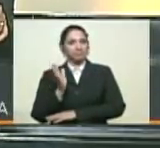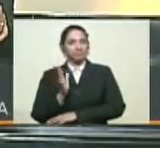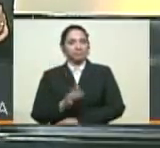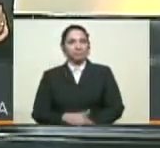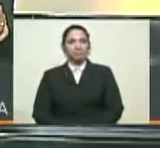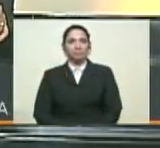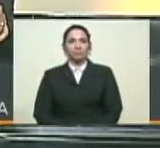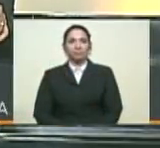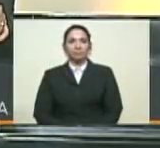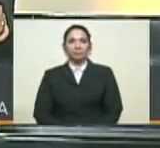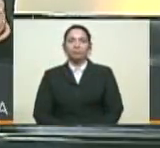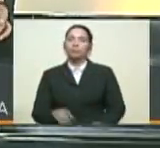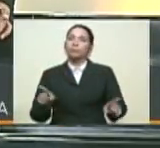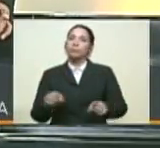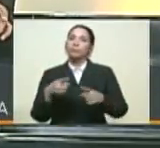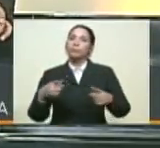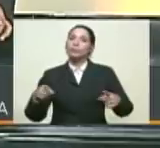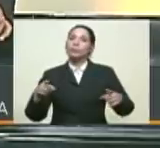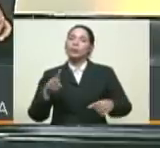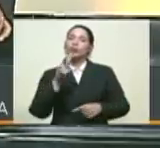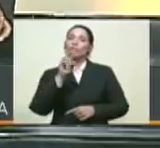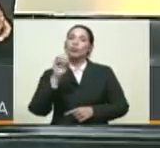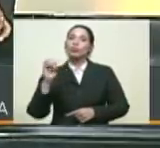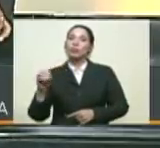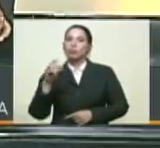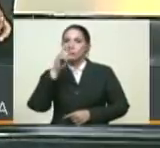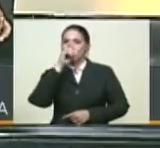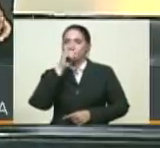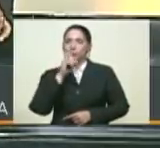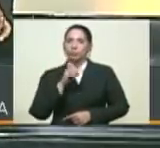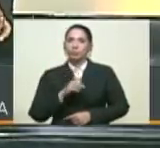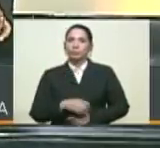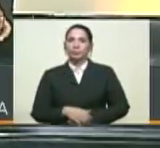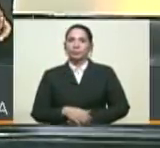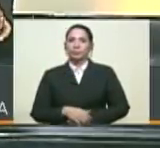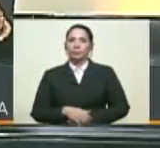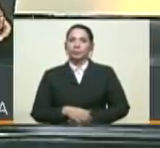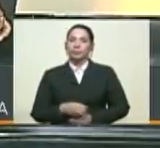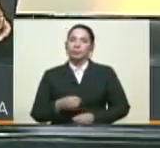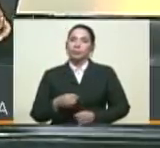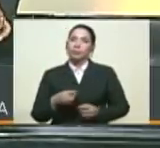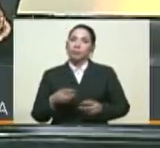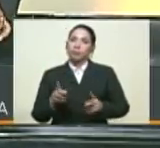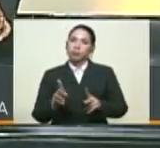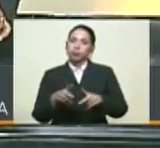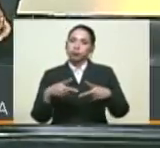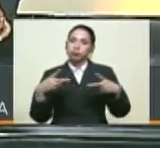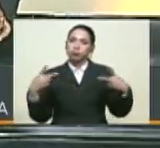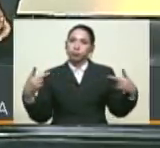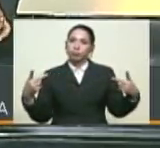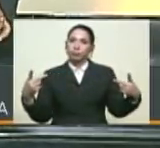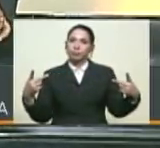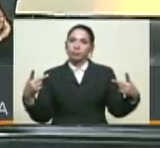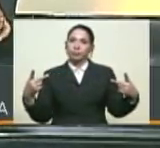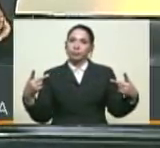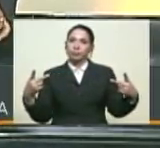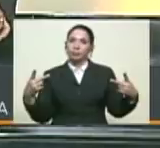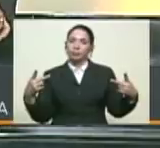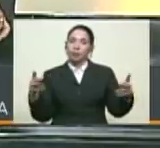de conmemoración del bicentenario de la publicación del